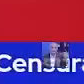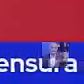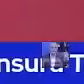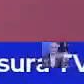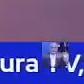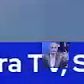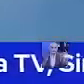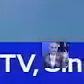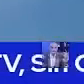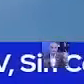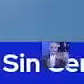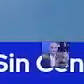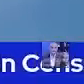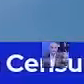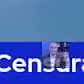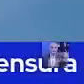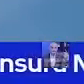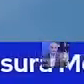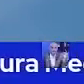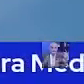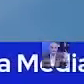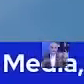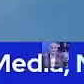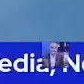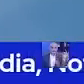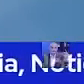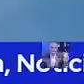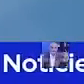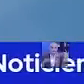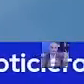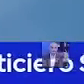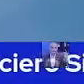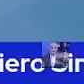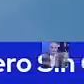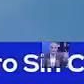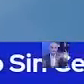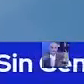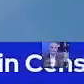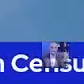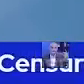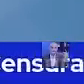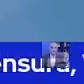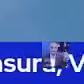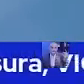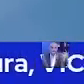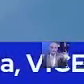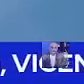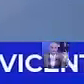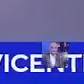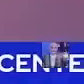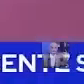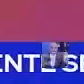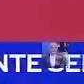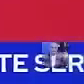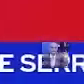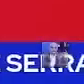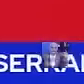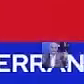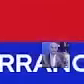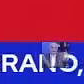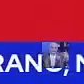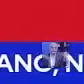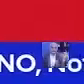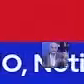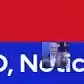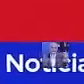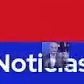Distrito Este en Brooklyn, Nueva York, pruebas de que Genaro García Luna conspiró para traficar drogas ilegales con el cártel de